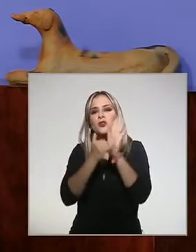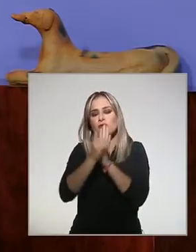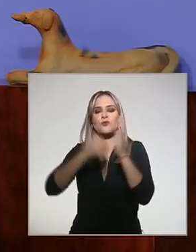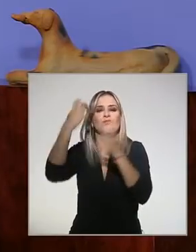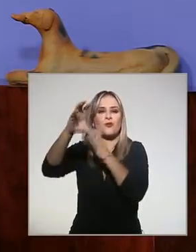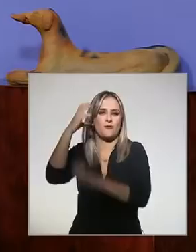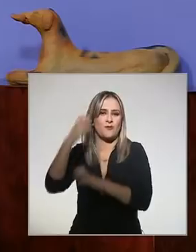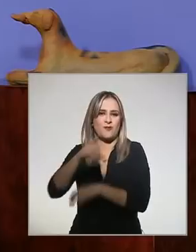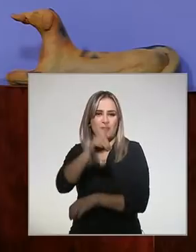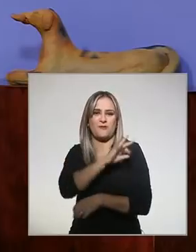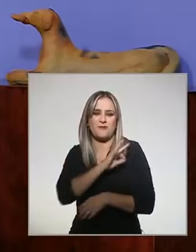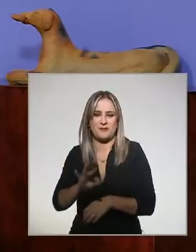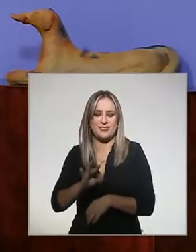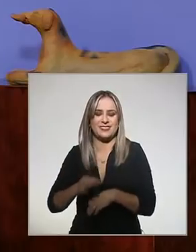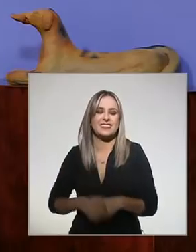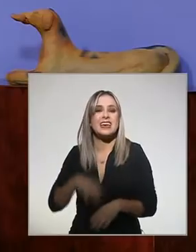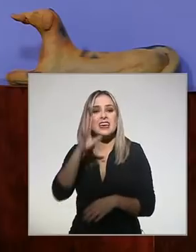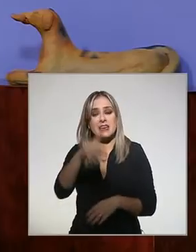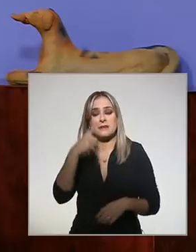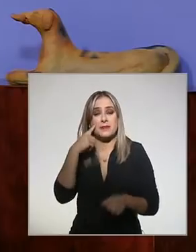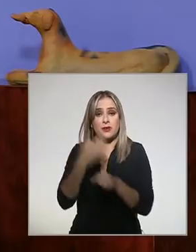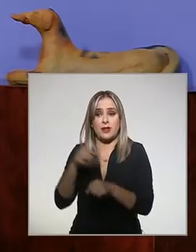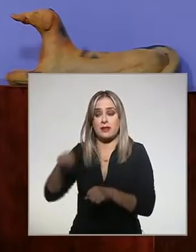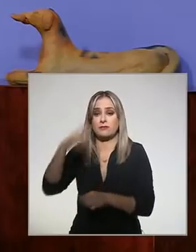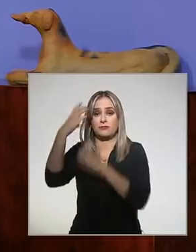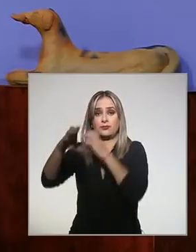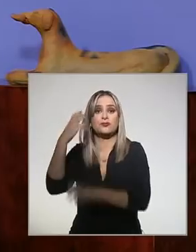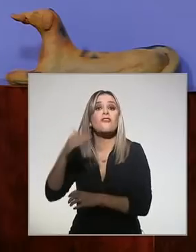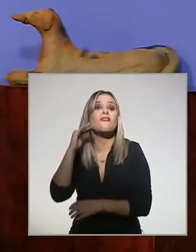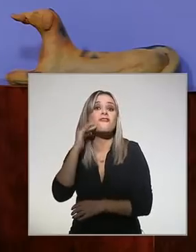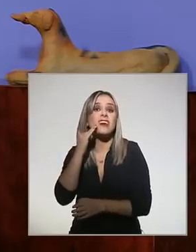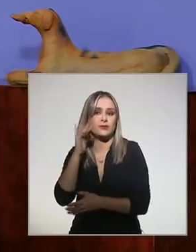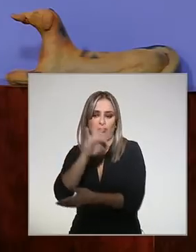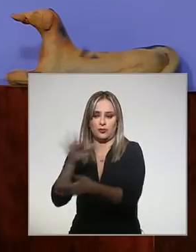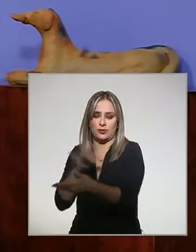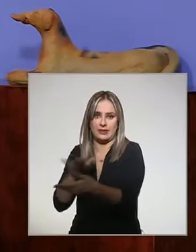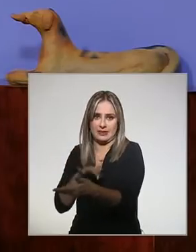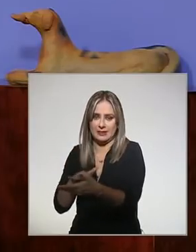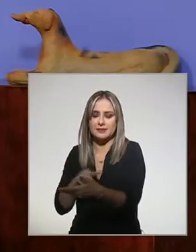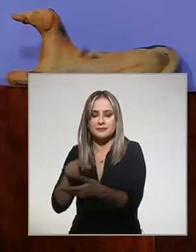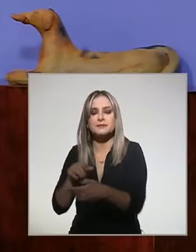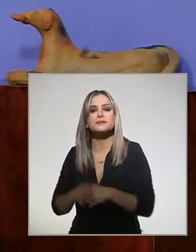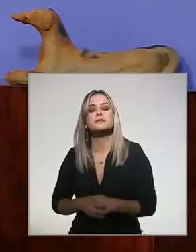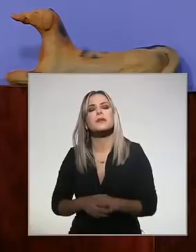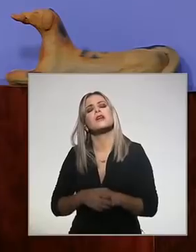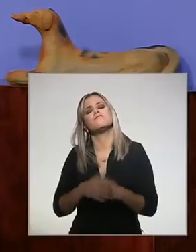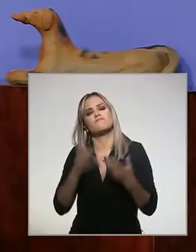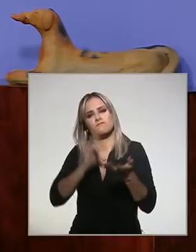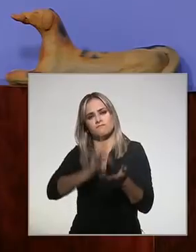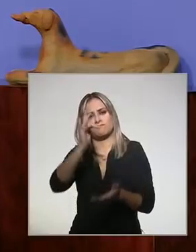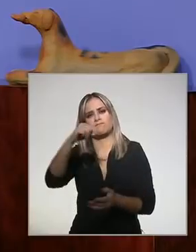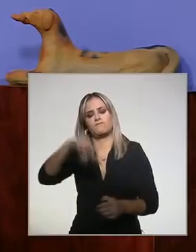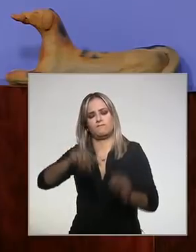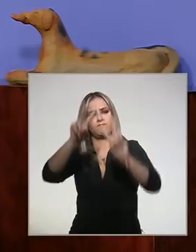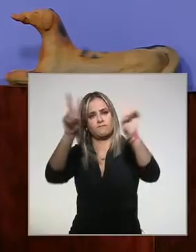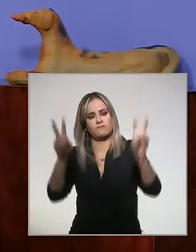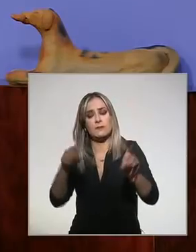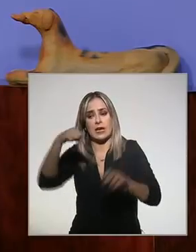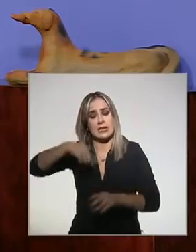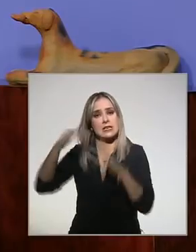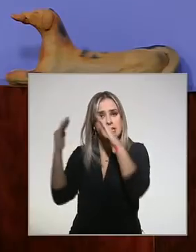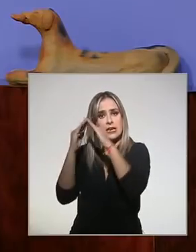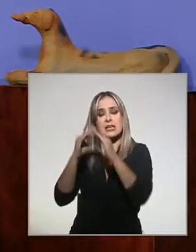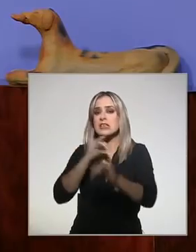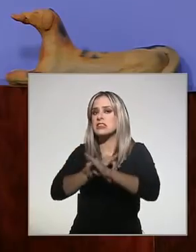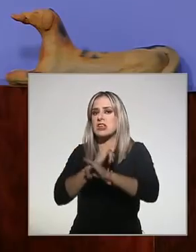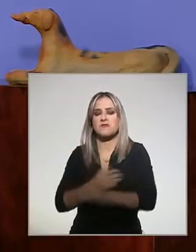Por acá ya tenemos varios comentarios de Facebook. Cristal Azeta nos dice: Les agradezco este tema. Aquí en casa no se tenía